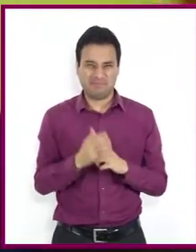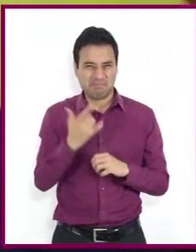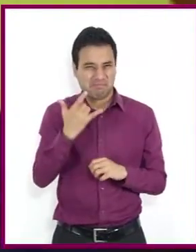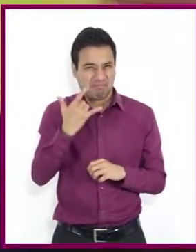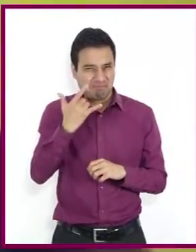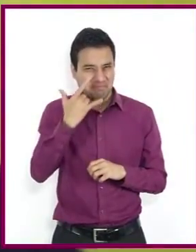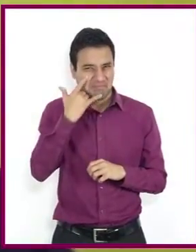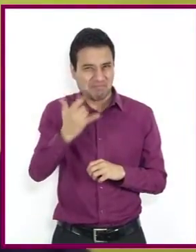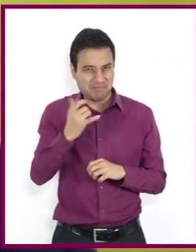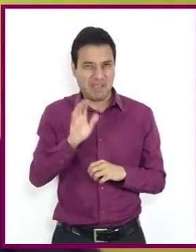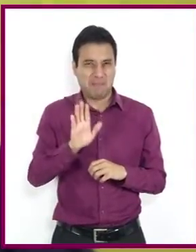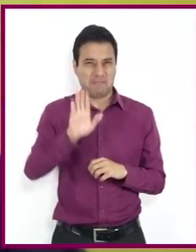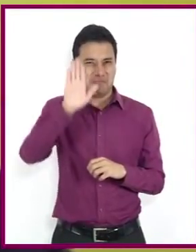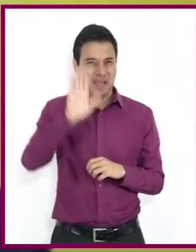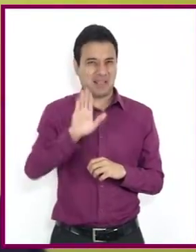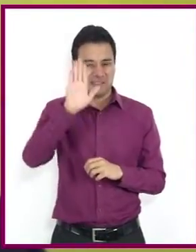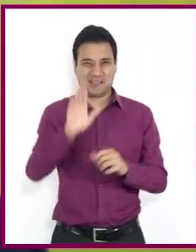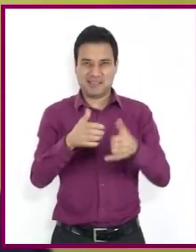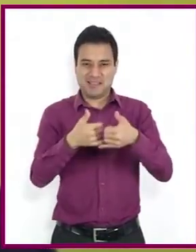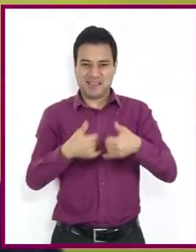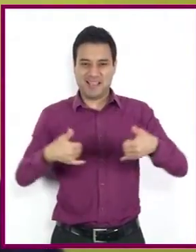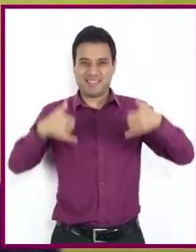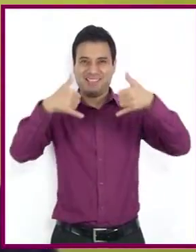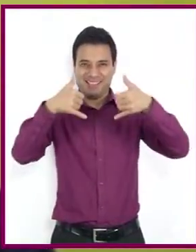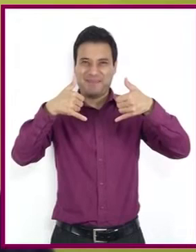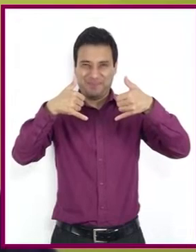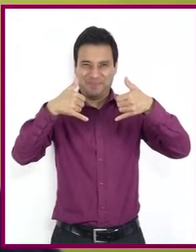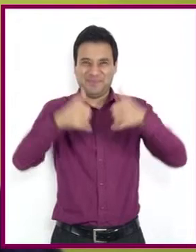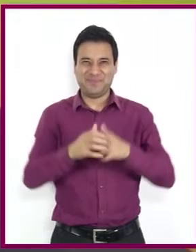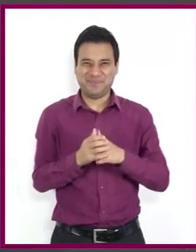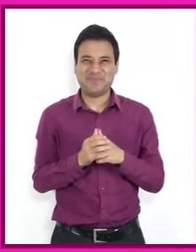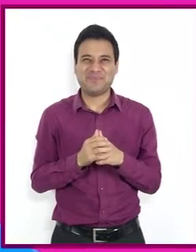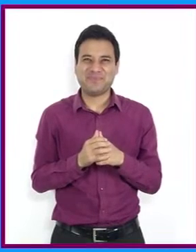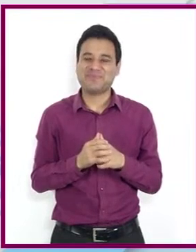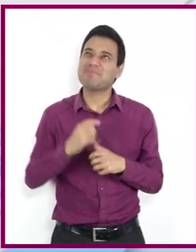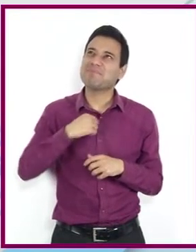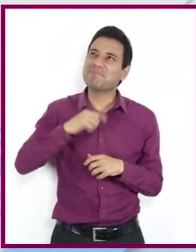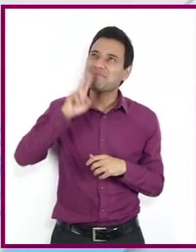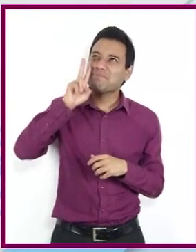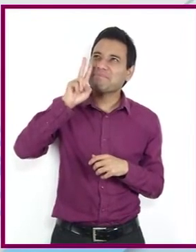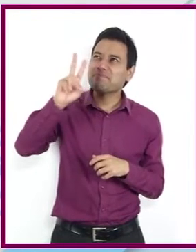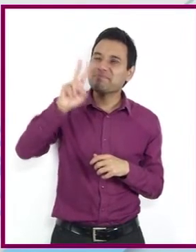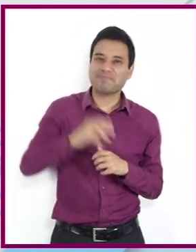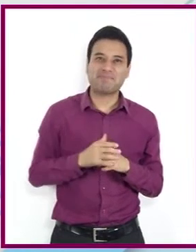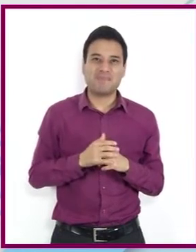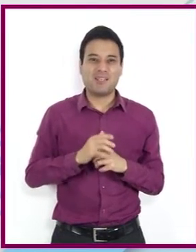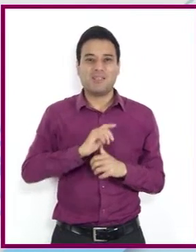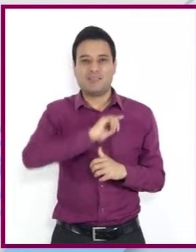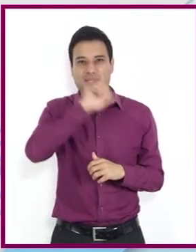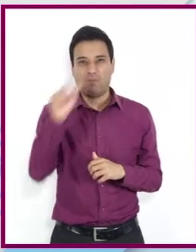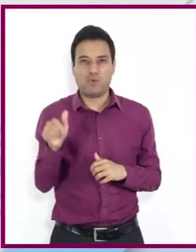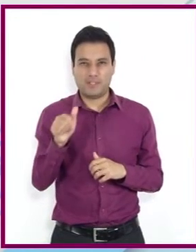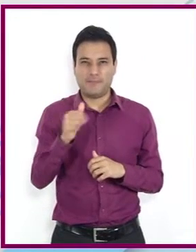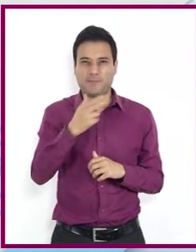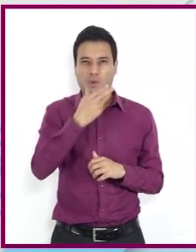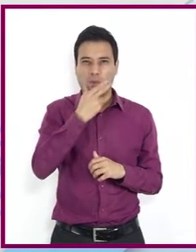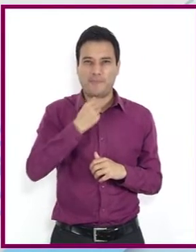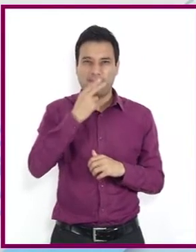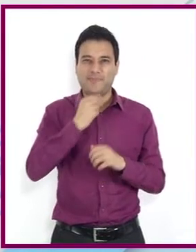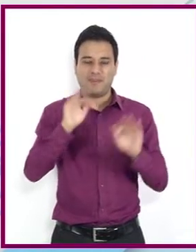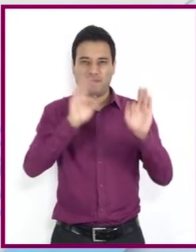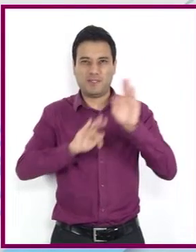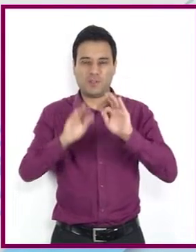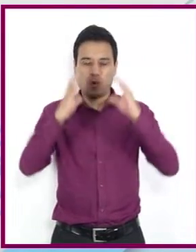asas. Según me contaron, medio siglo después de que observé este fenómeno, el matemático, físico y astrónomo